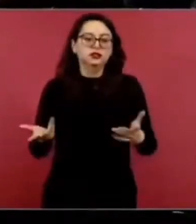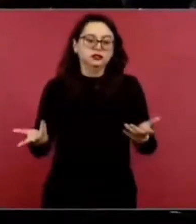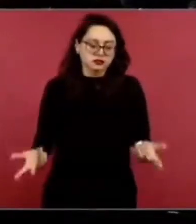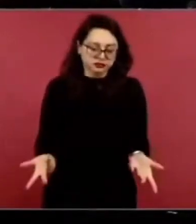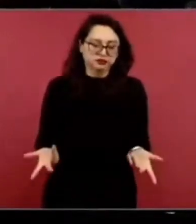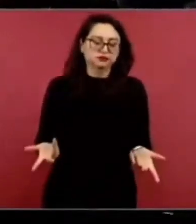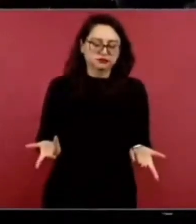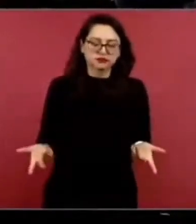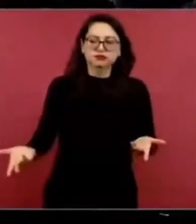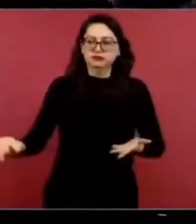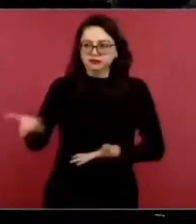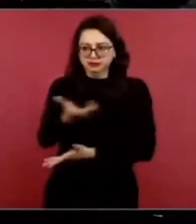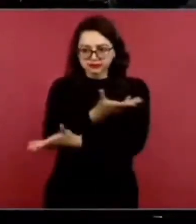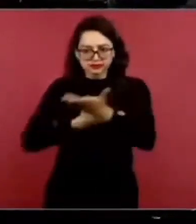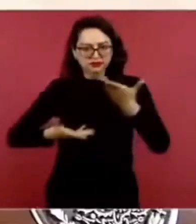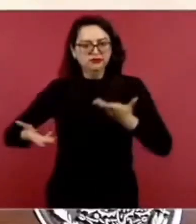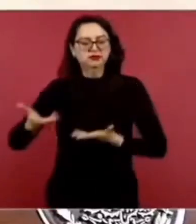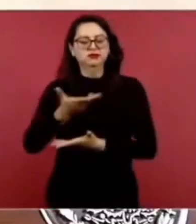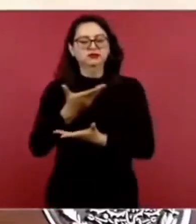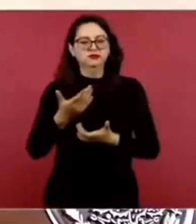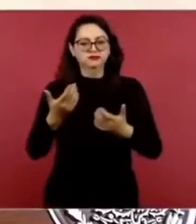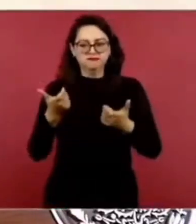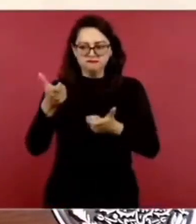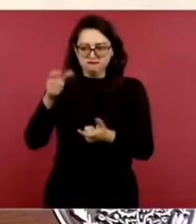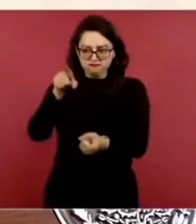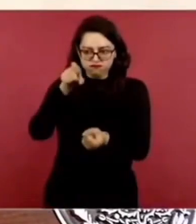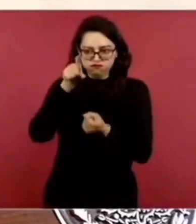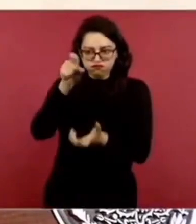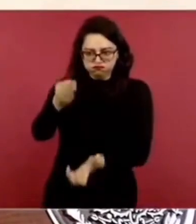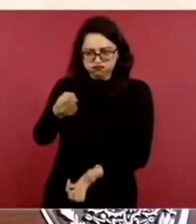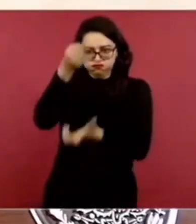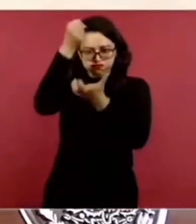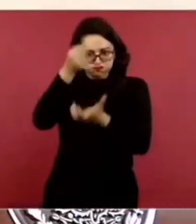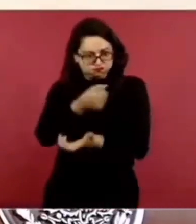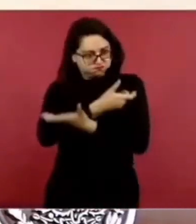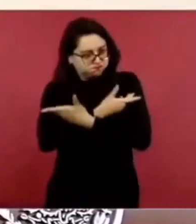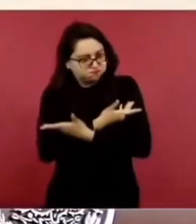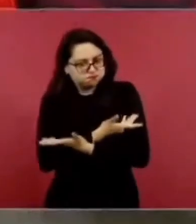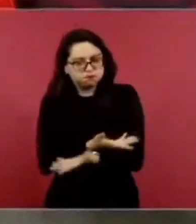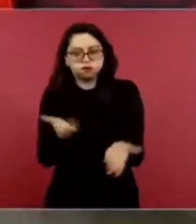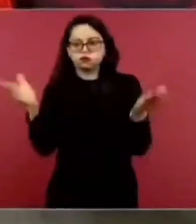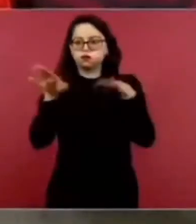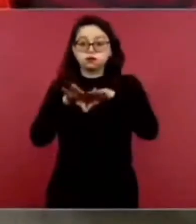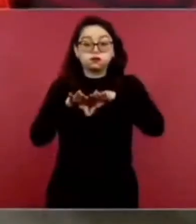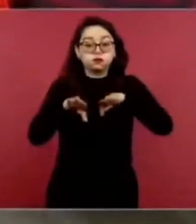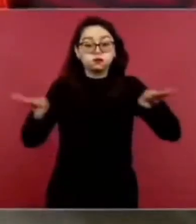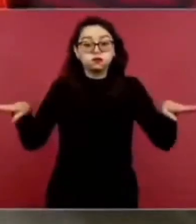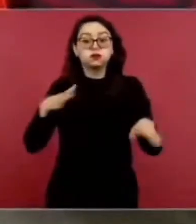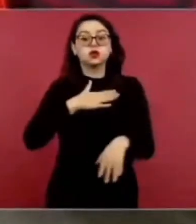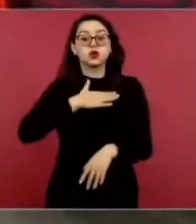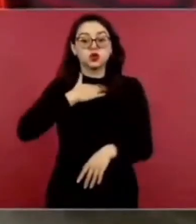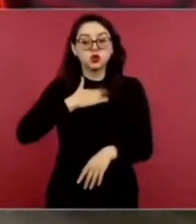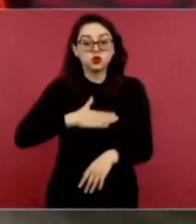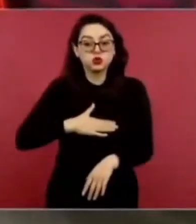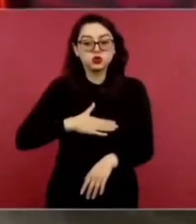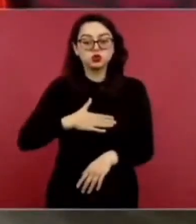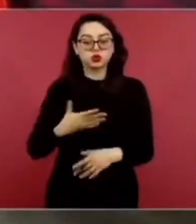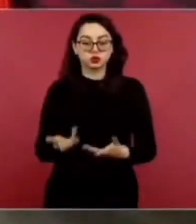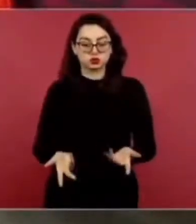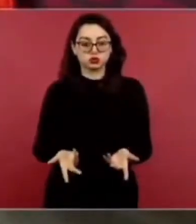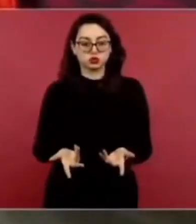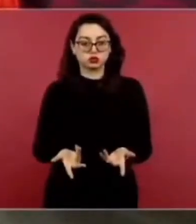una distribución justa de la riqueza, del ingreso, del presupuesto,